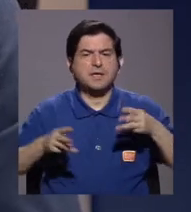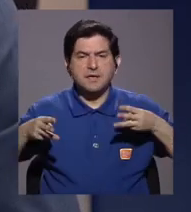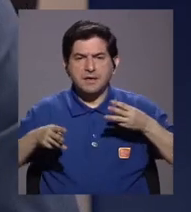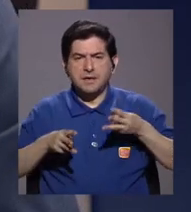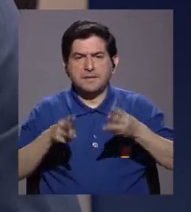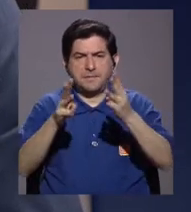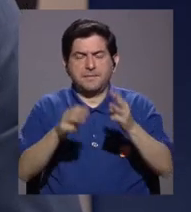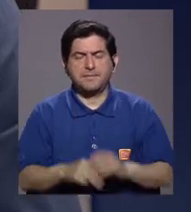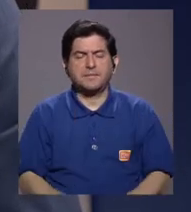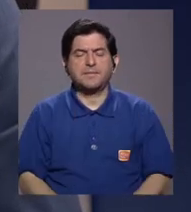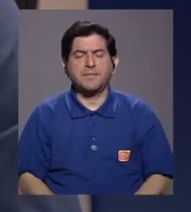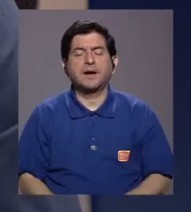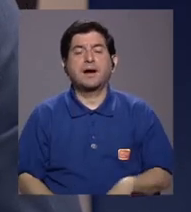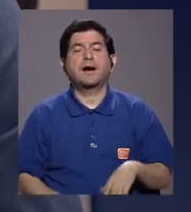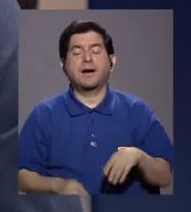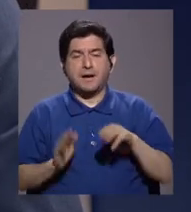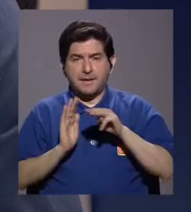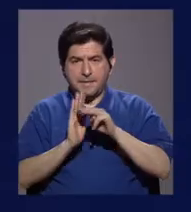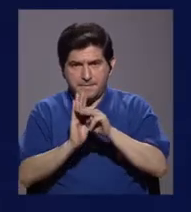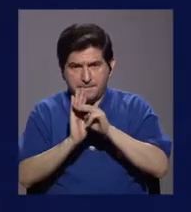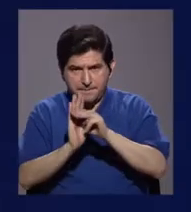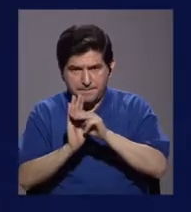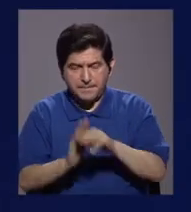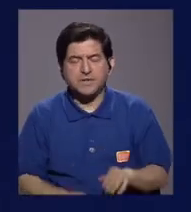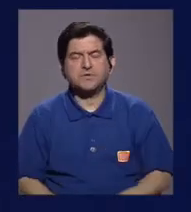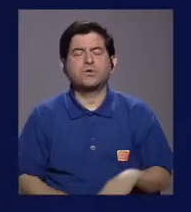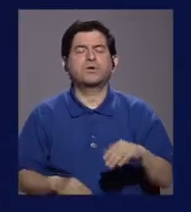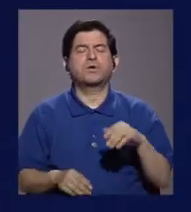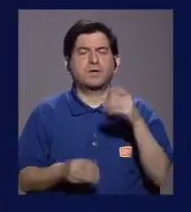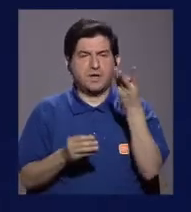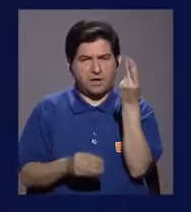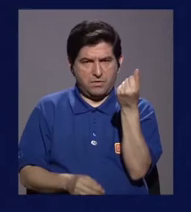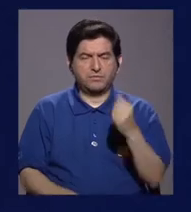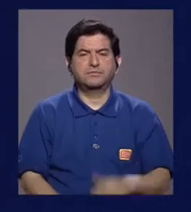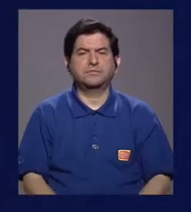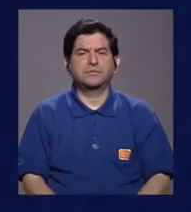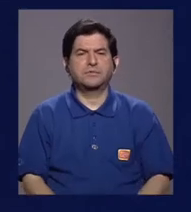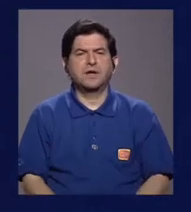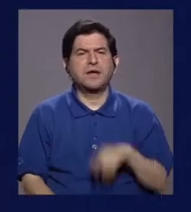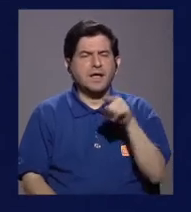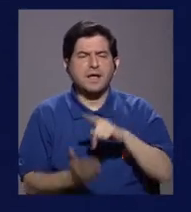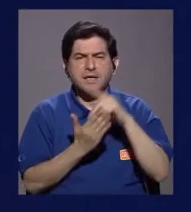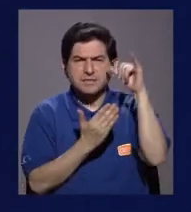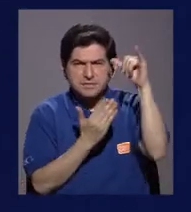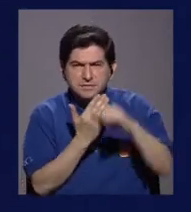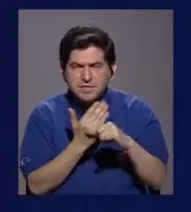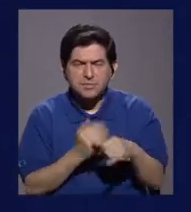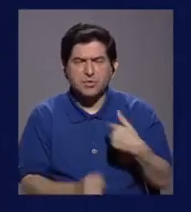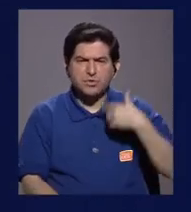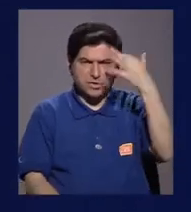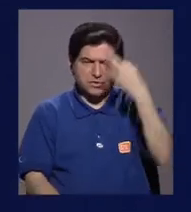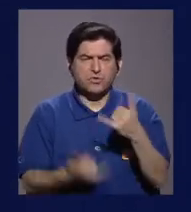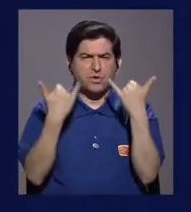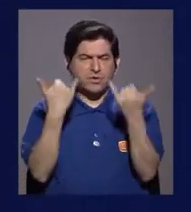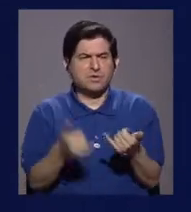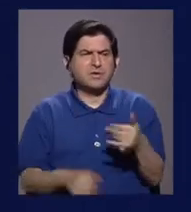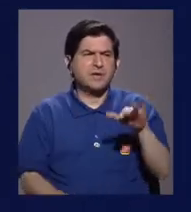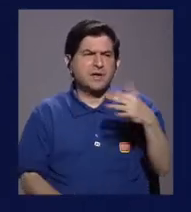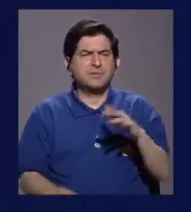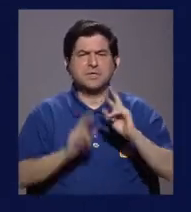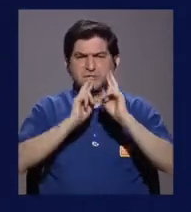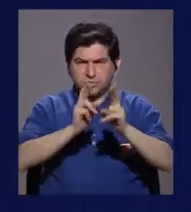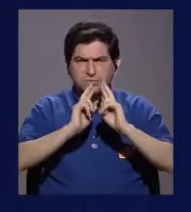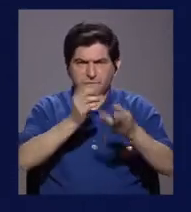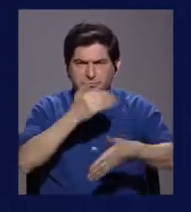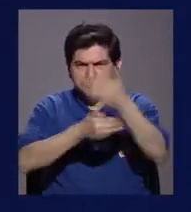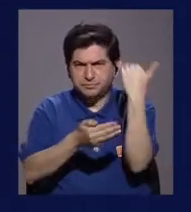incidir en la salud de los costarricenses pues en la salud de la costa de este puede ser un factor muy importante porque de los modelos que he visto que están